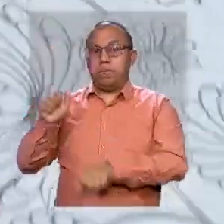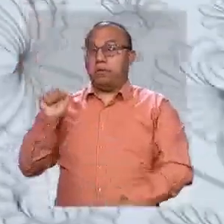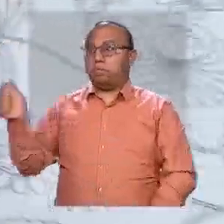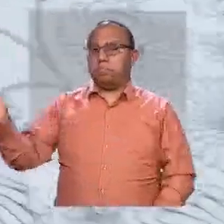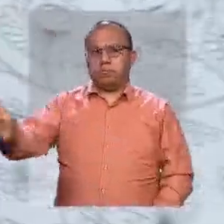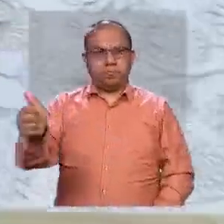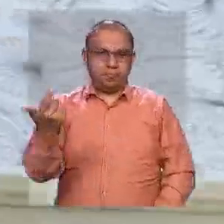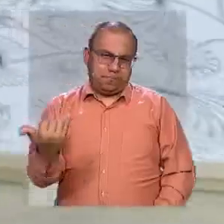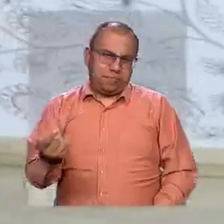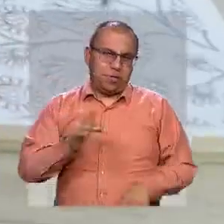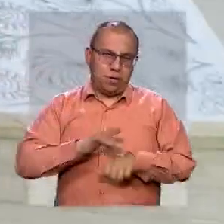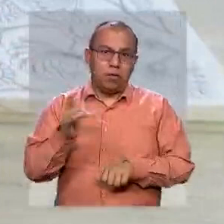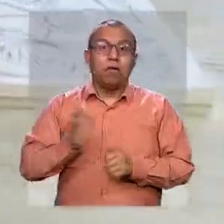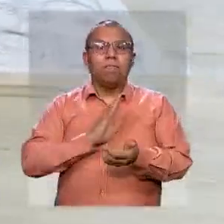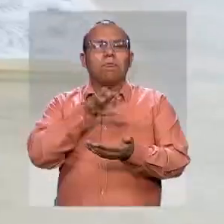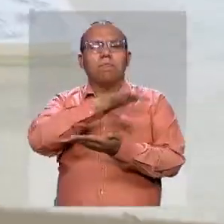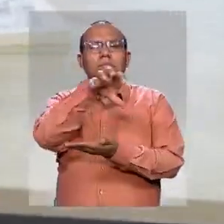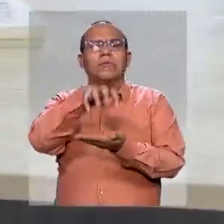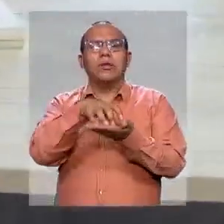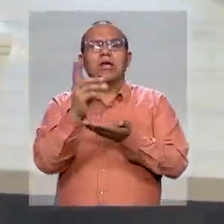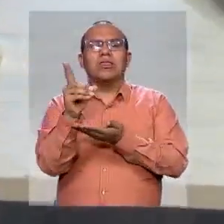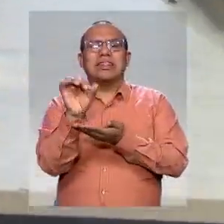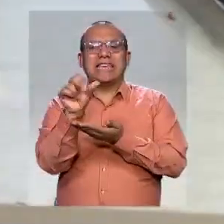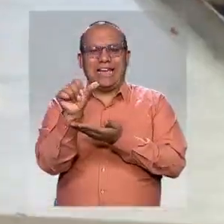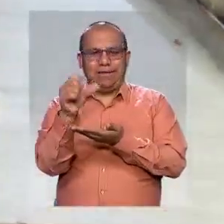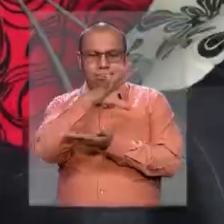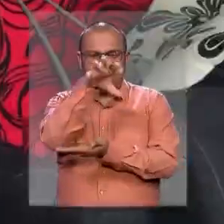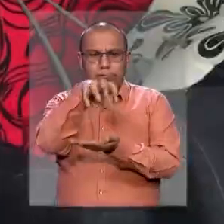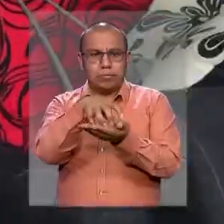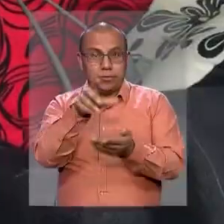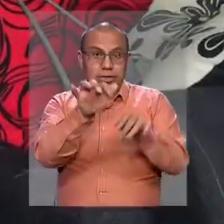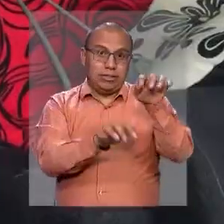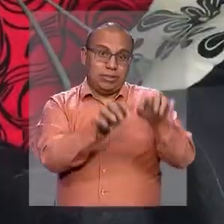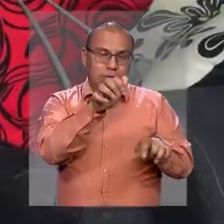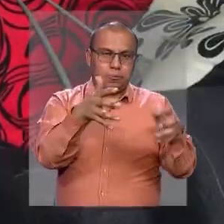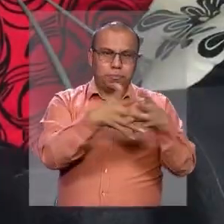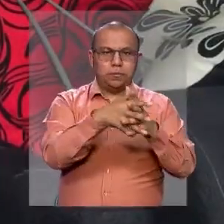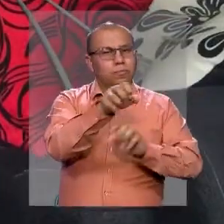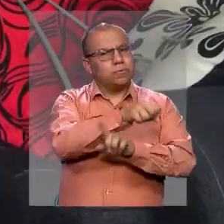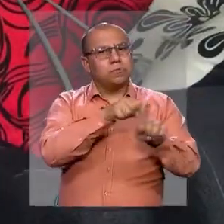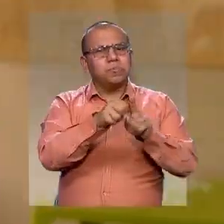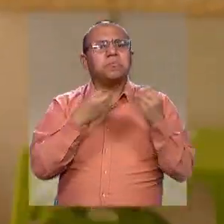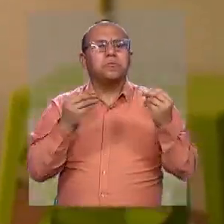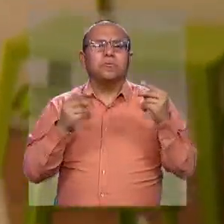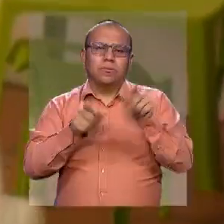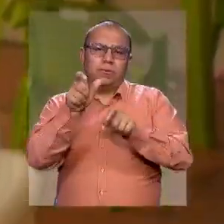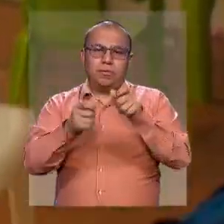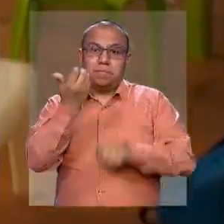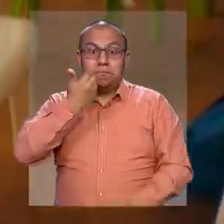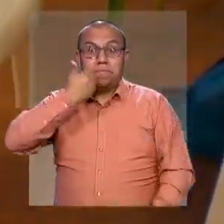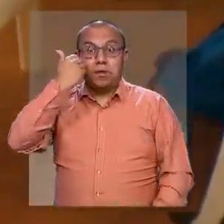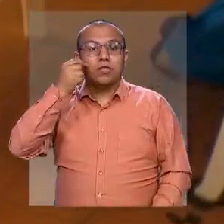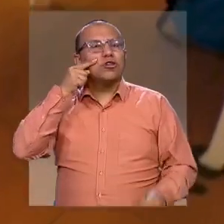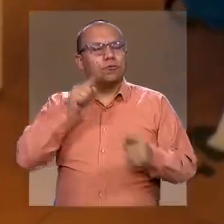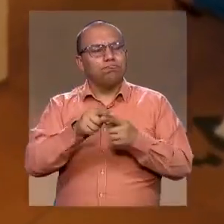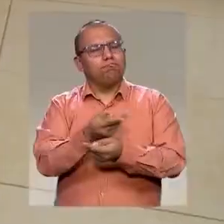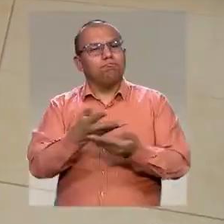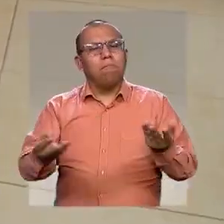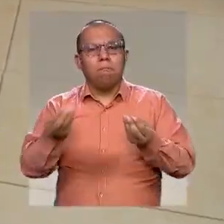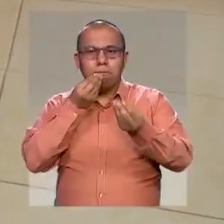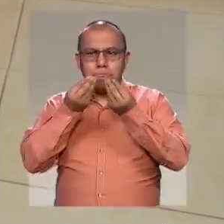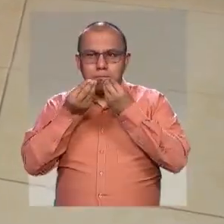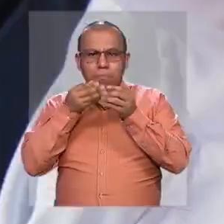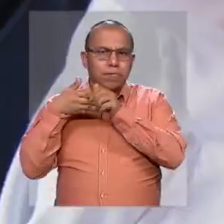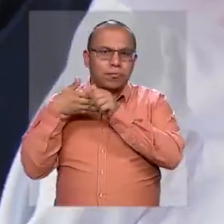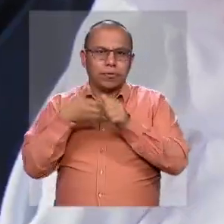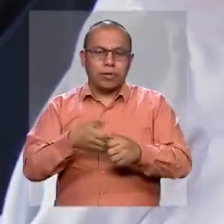vueltas. Sonia asiste al Centro Día, uno de los espacios que dispone la Secretaría de Integración Social para las personas mayores, con una oferta de